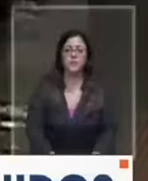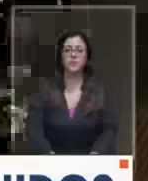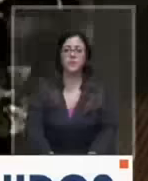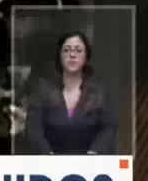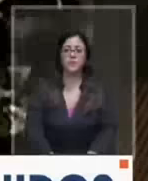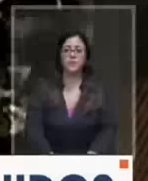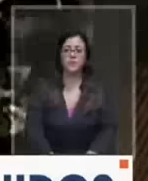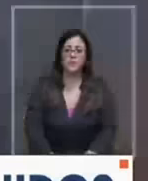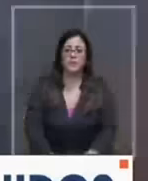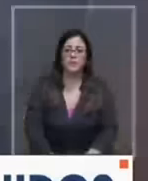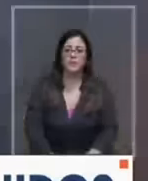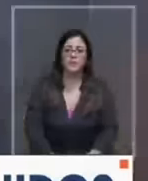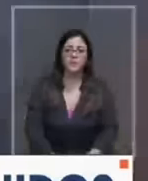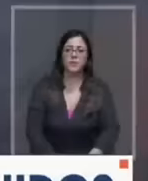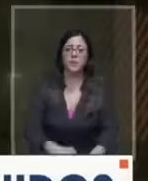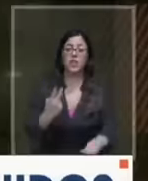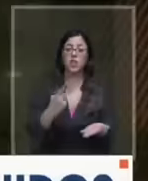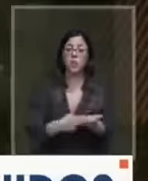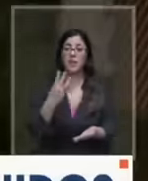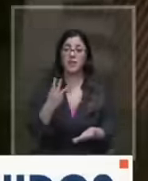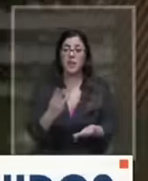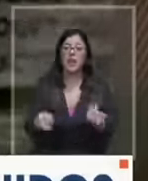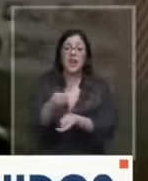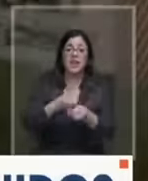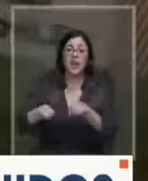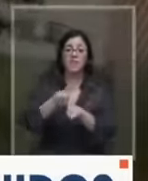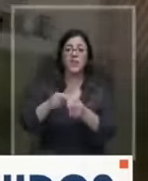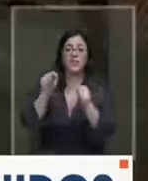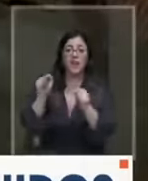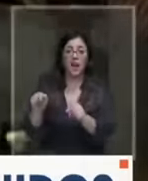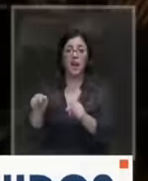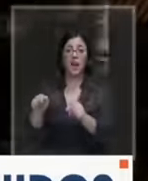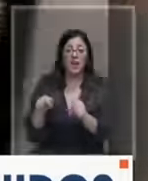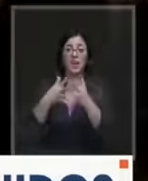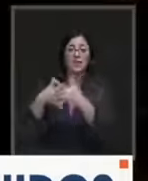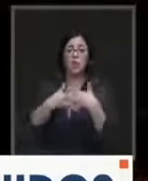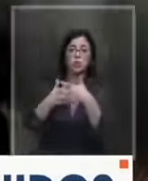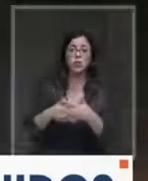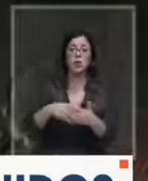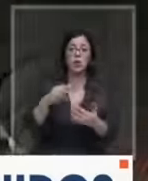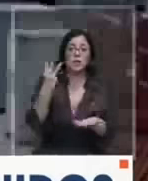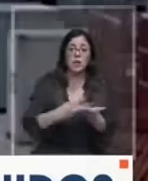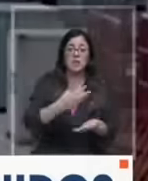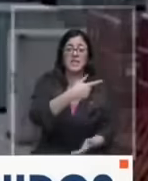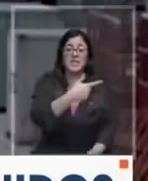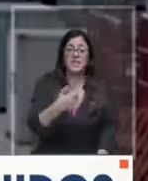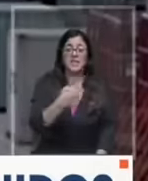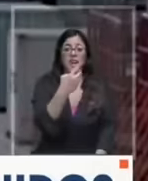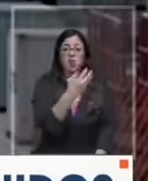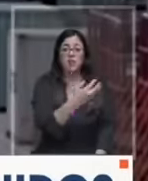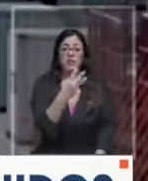mercado si en 2003 las exportaciones a Estados Unidos alcanzaban 3793 millones de dó en